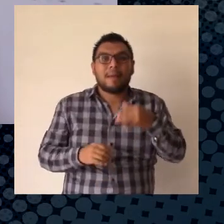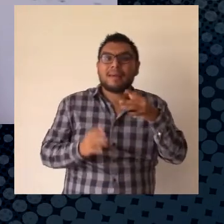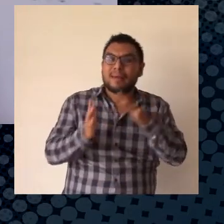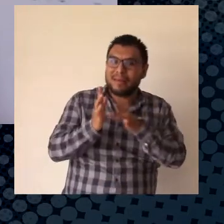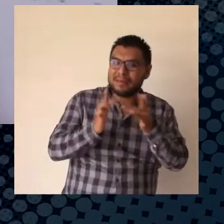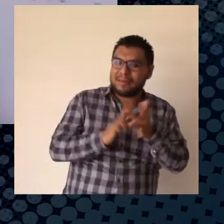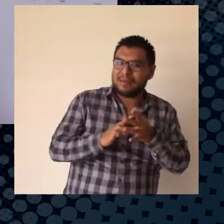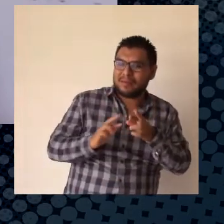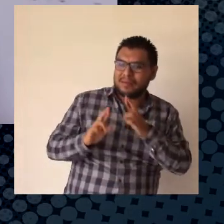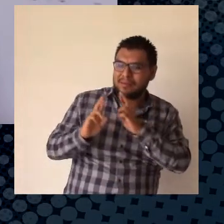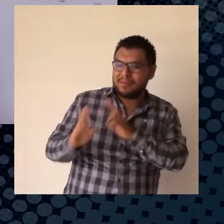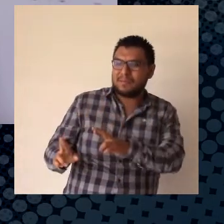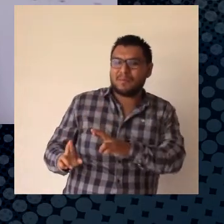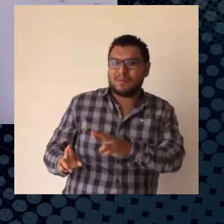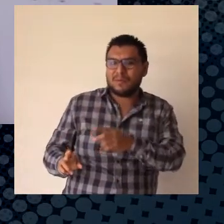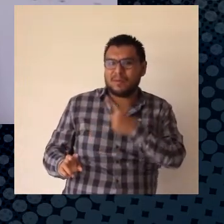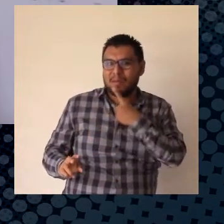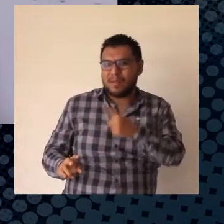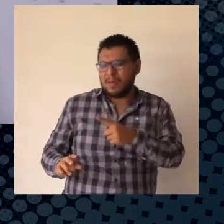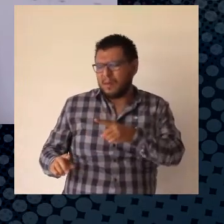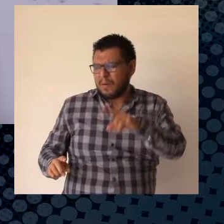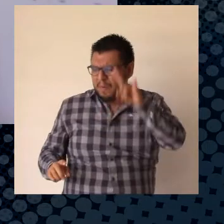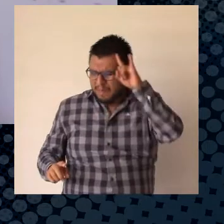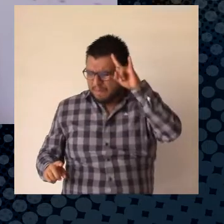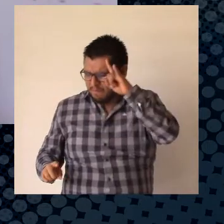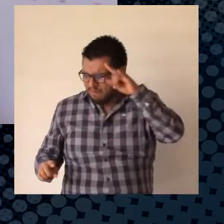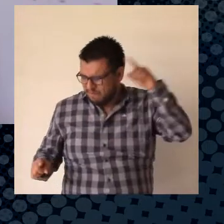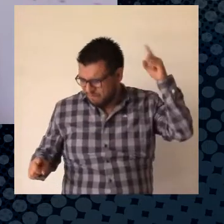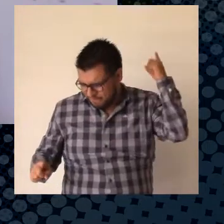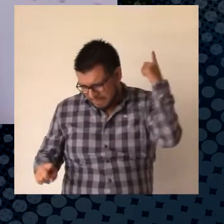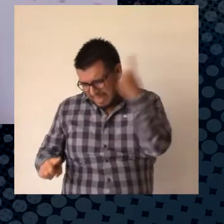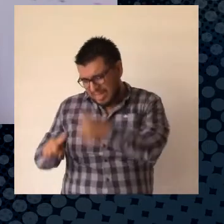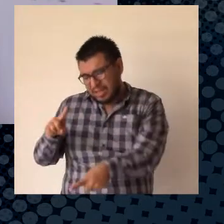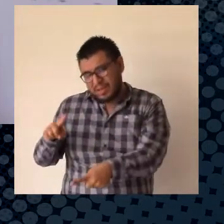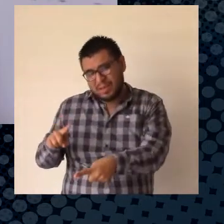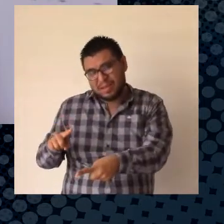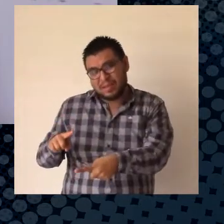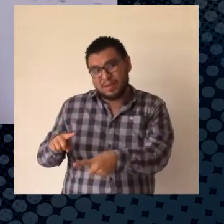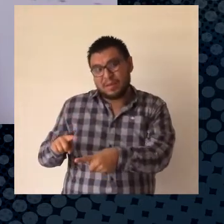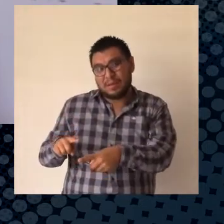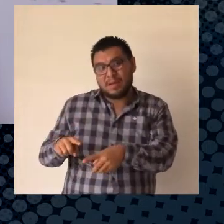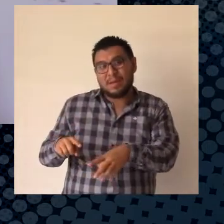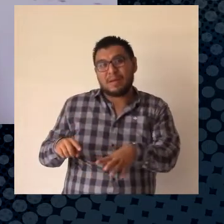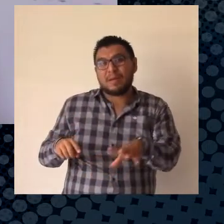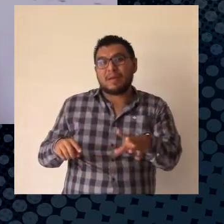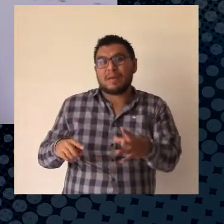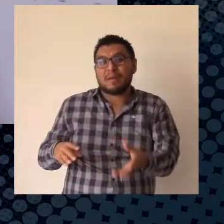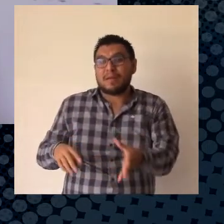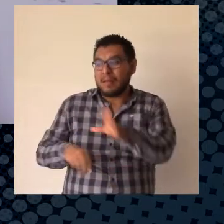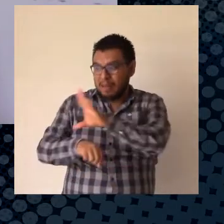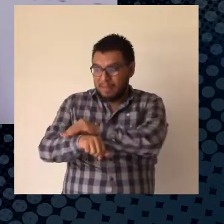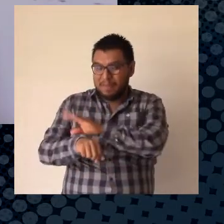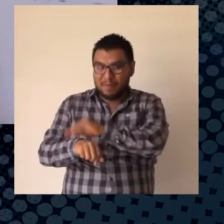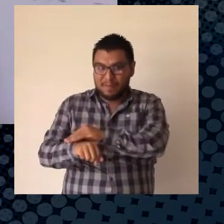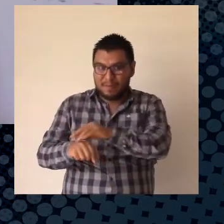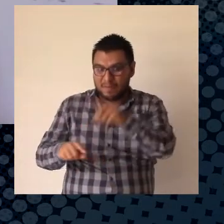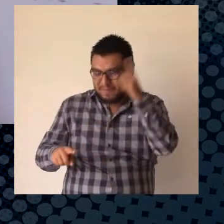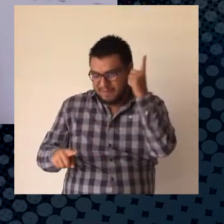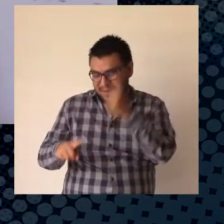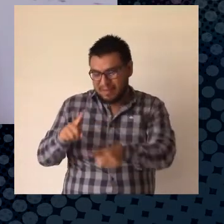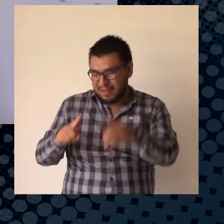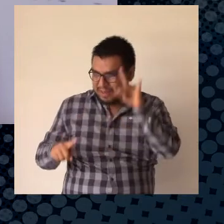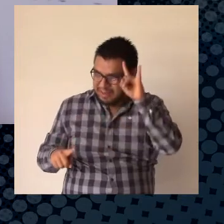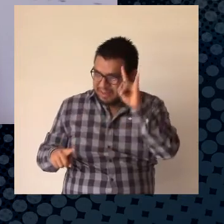hizo? Reprendió a aquel demonio, reprendió a aquel varoncito y dejó de estar revolcándose en el suelo y decía